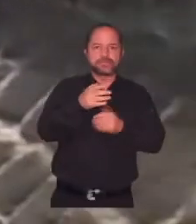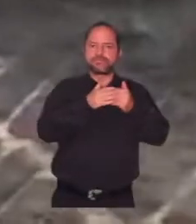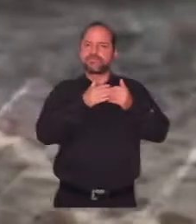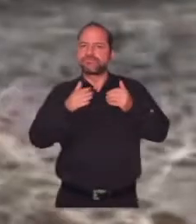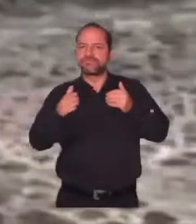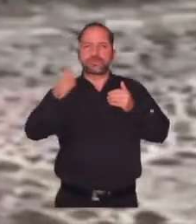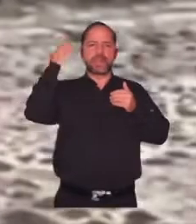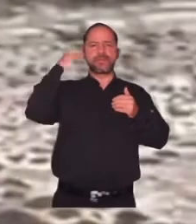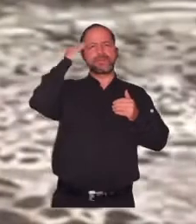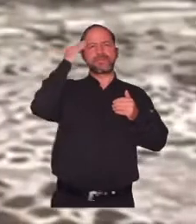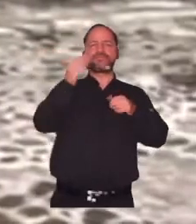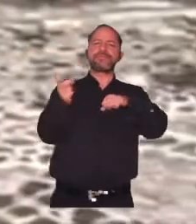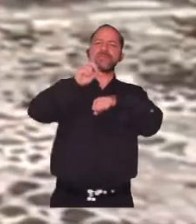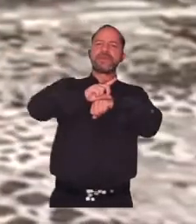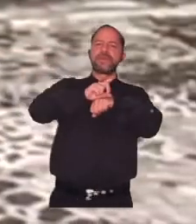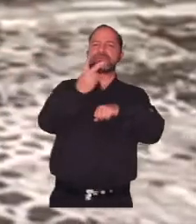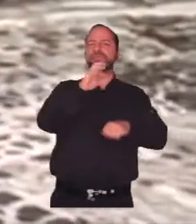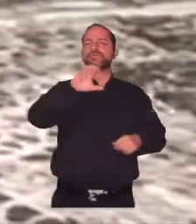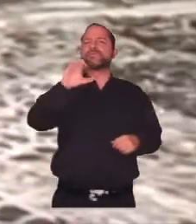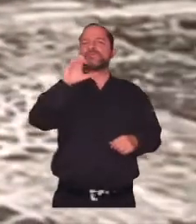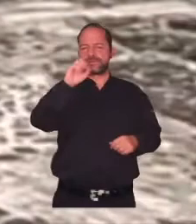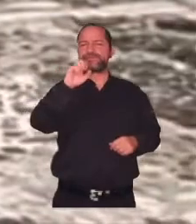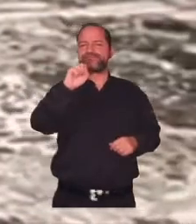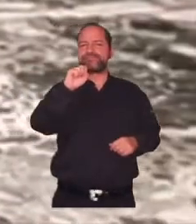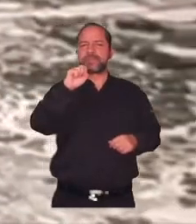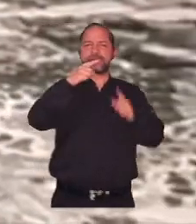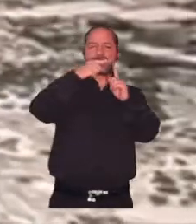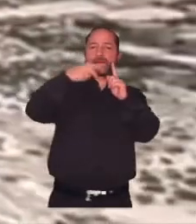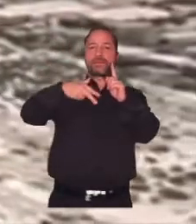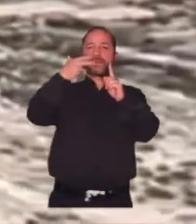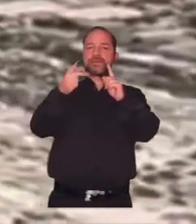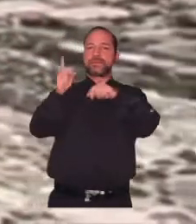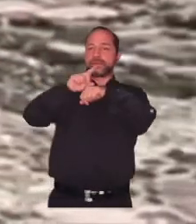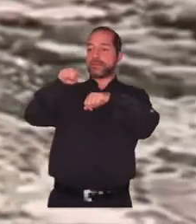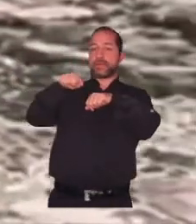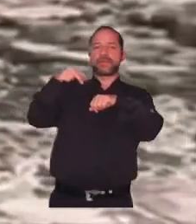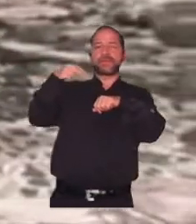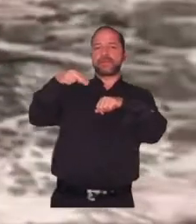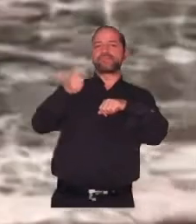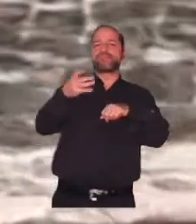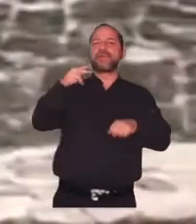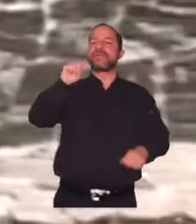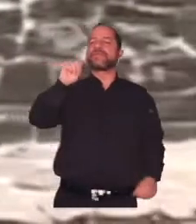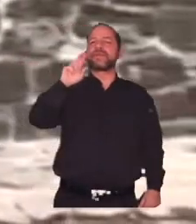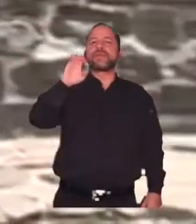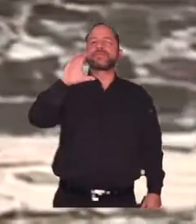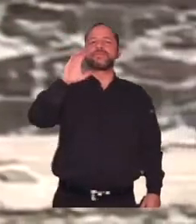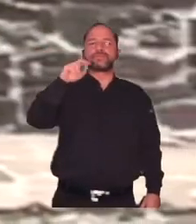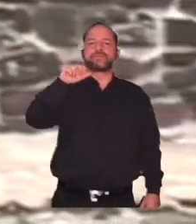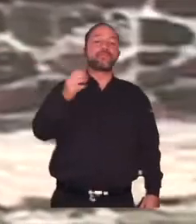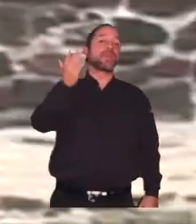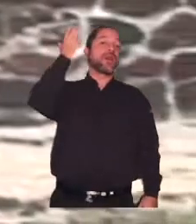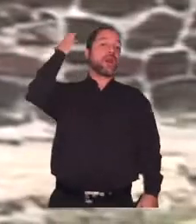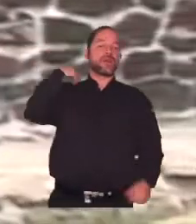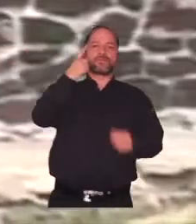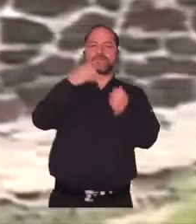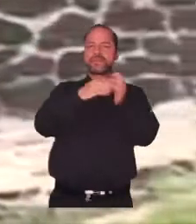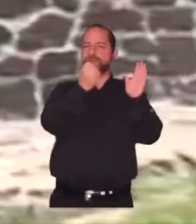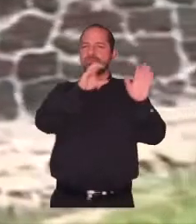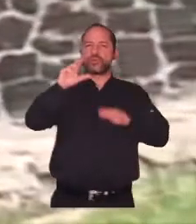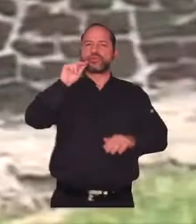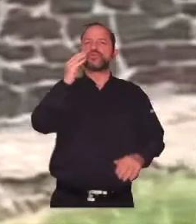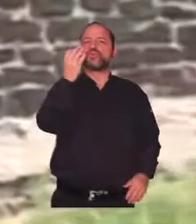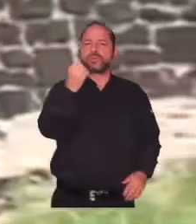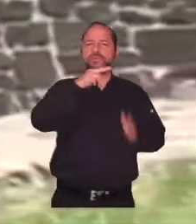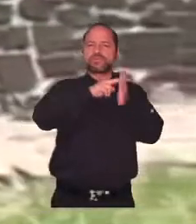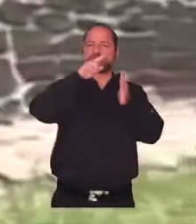palacios altares ahora el conjunto convive con las construcciones coloniales de la iglesia y